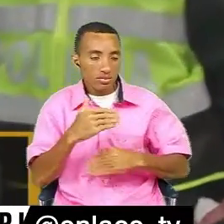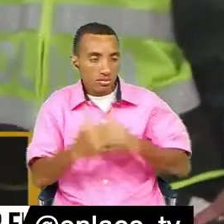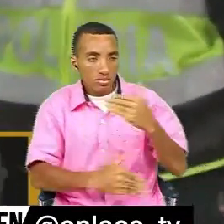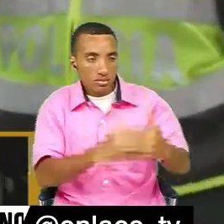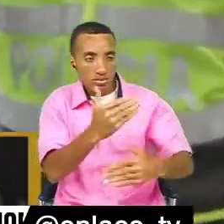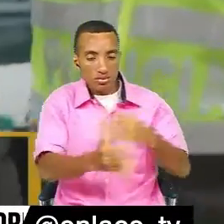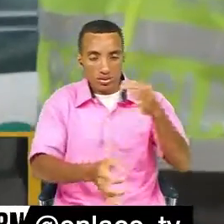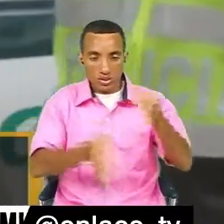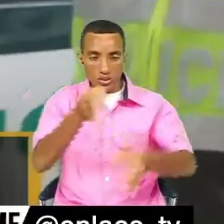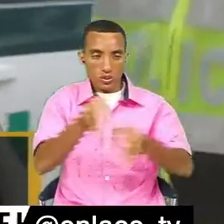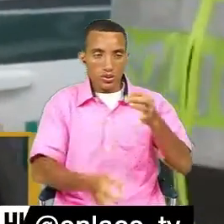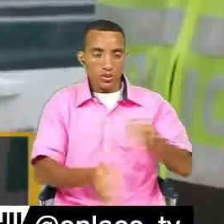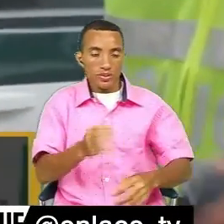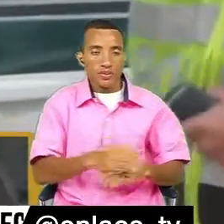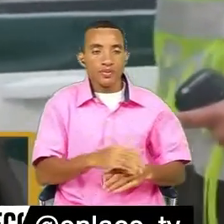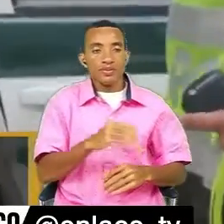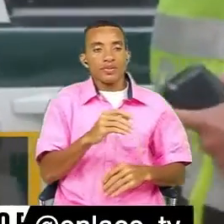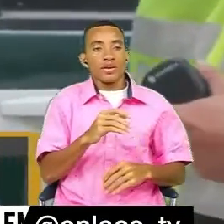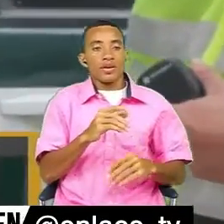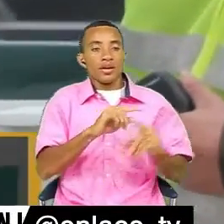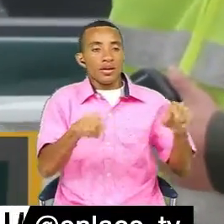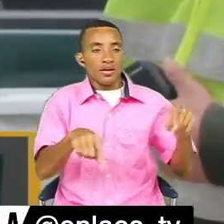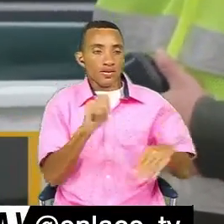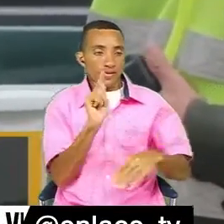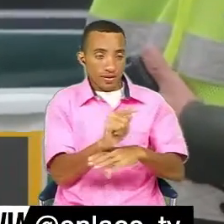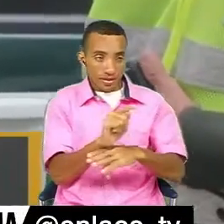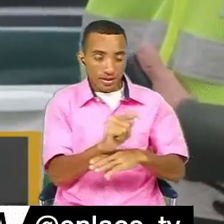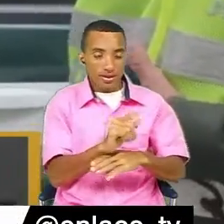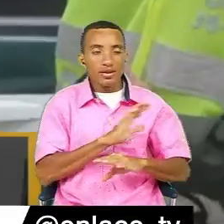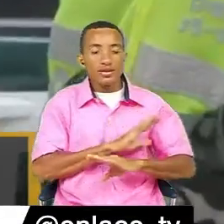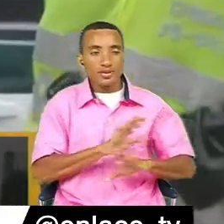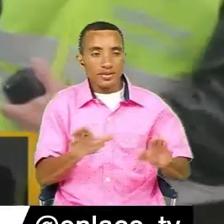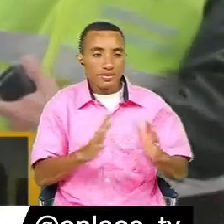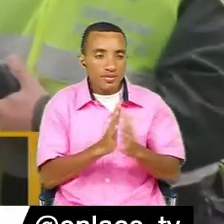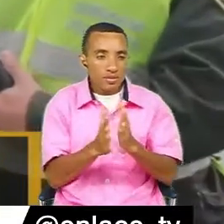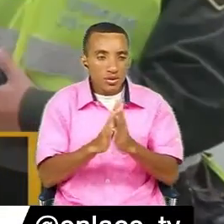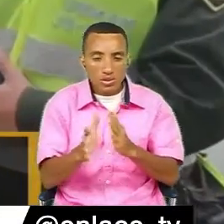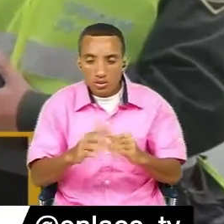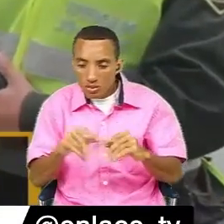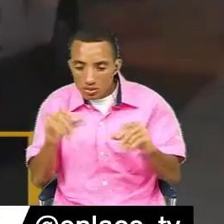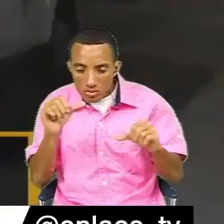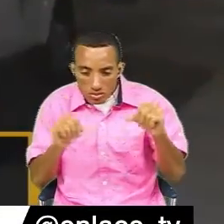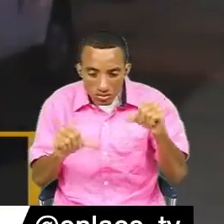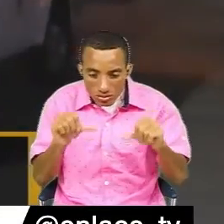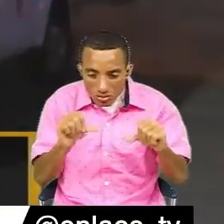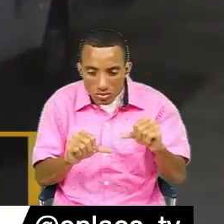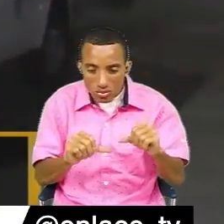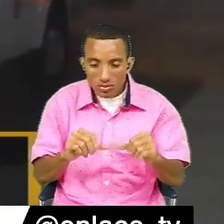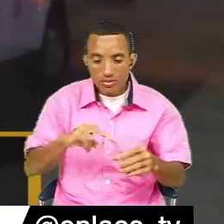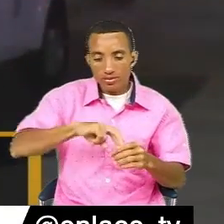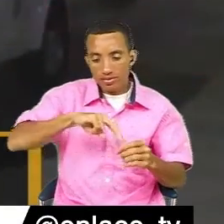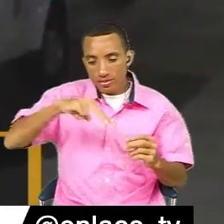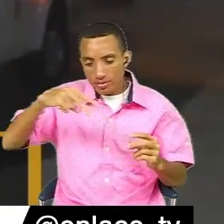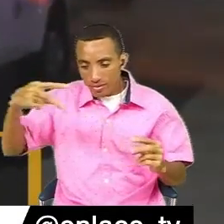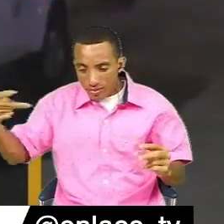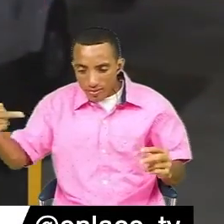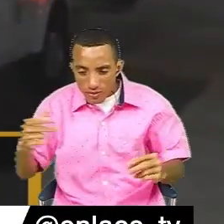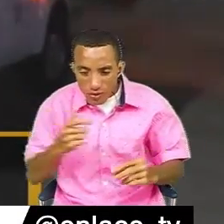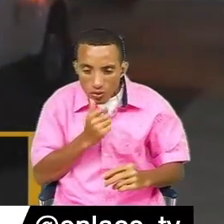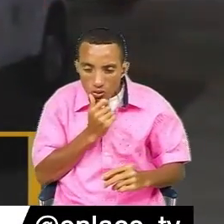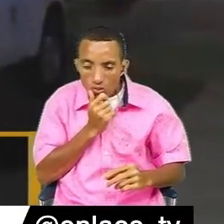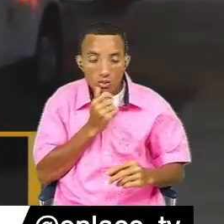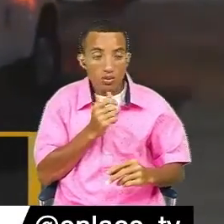parte de la Fiscalía General de la Nación, y se esperan ahora resultados del laboratorio de las pruebas de ADN realizadas al hombre, debido a que al momento